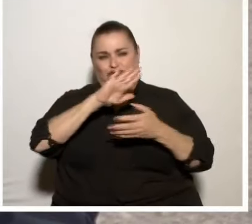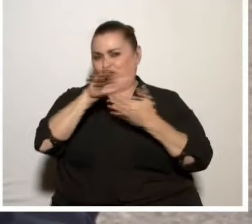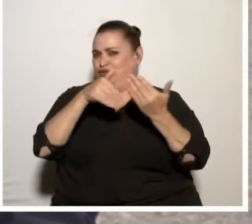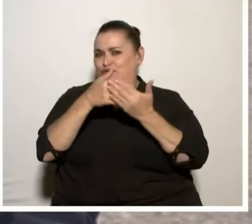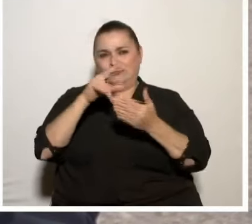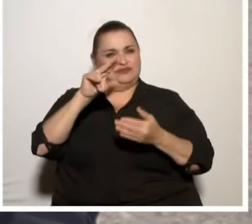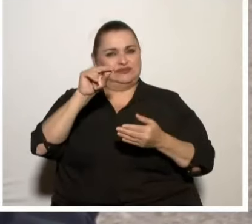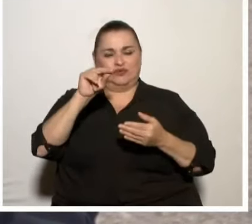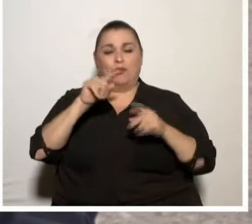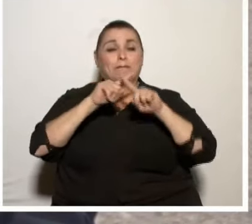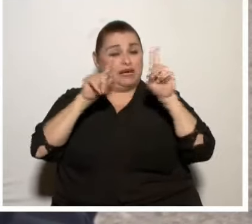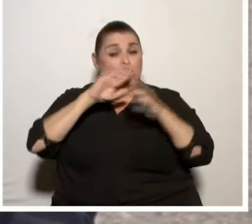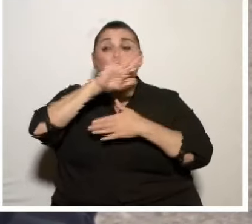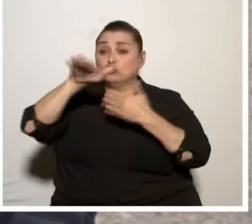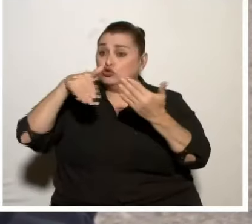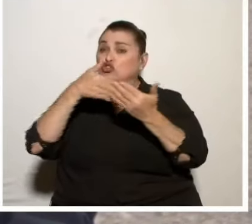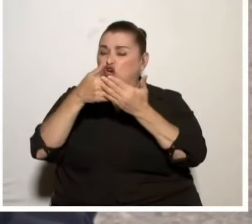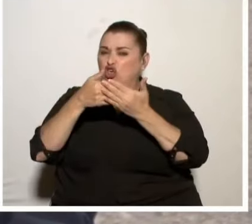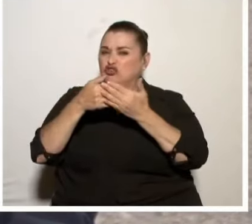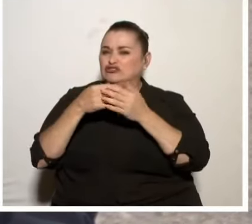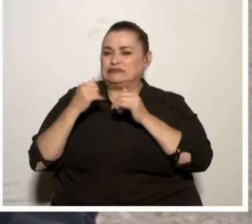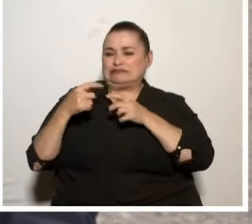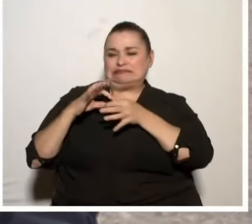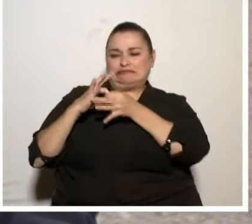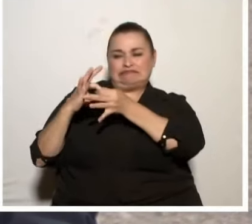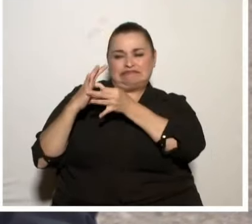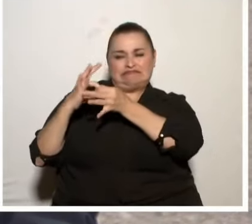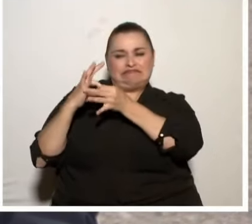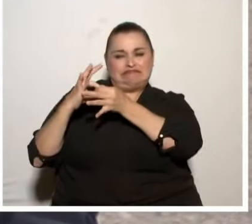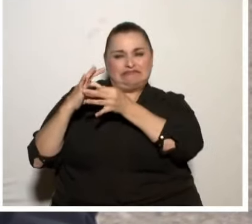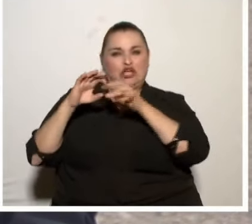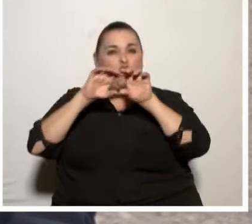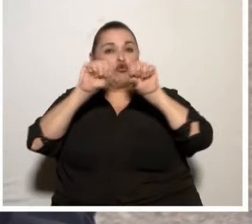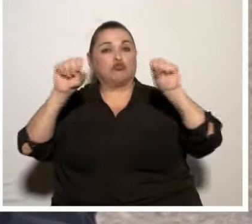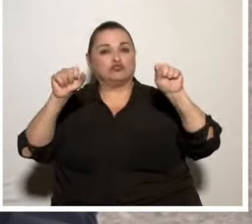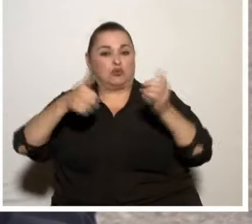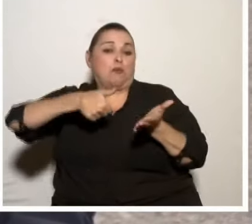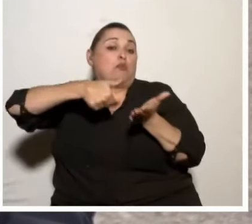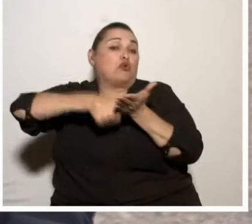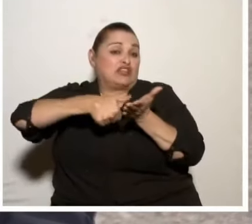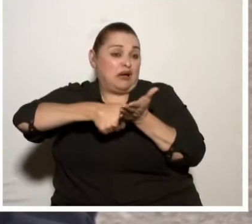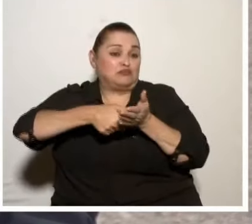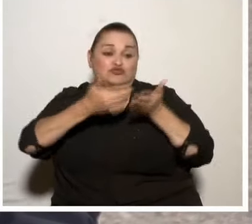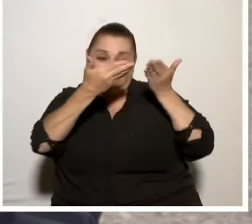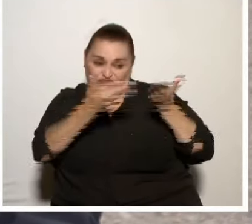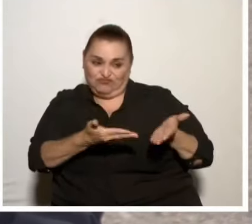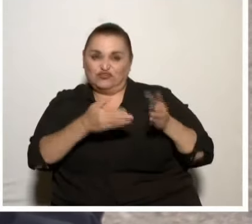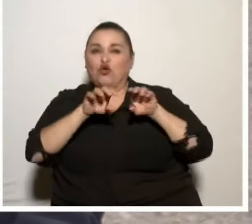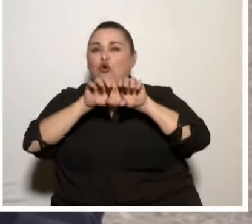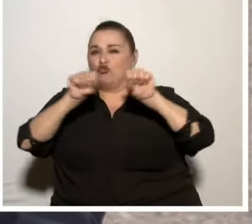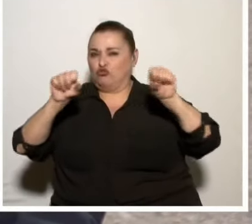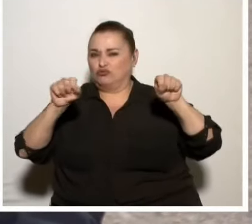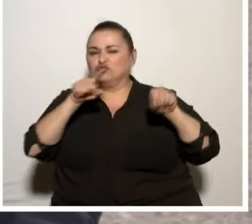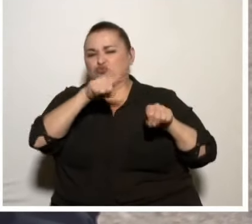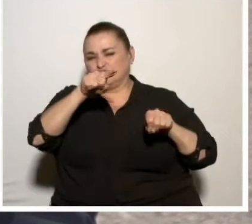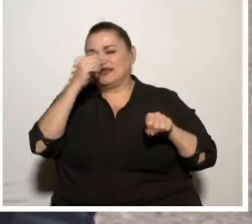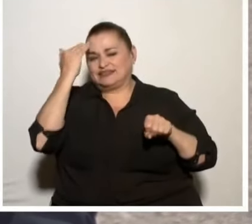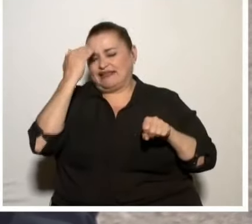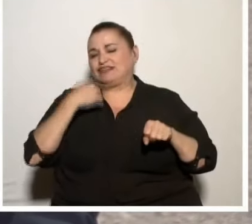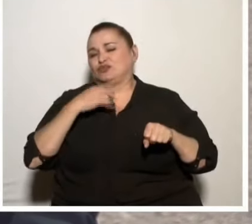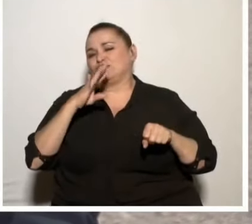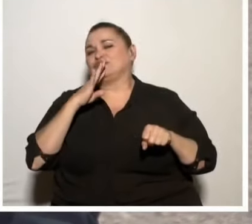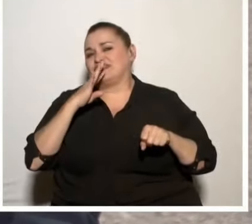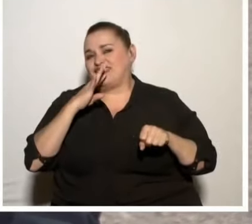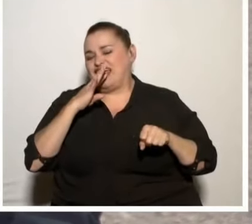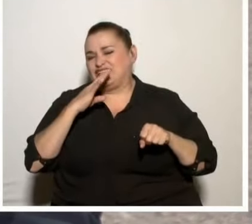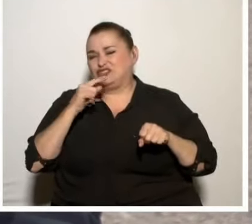corruptos. Pero todos seremos cómplices de la corrupción si votamos por los corruptos. Y ustedes saben a qué me refiero. El